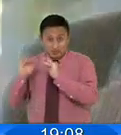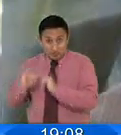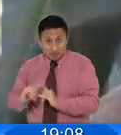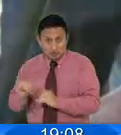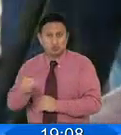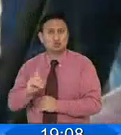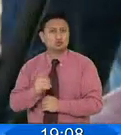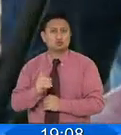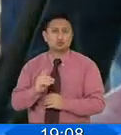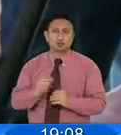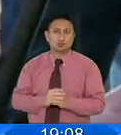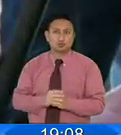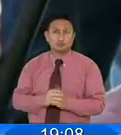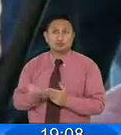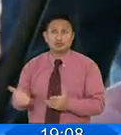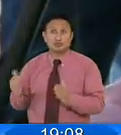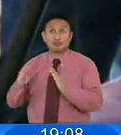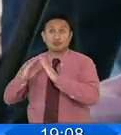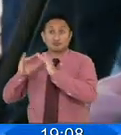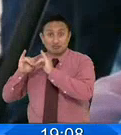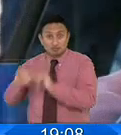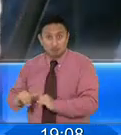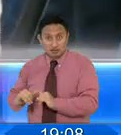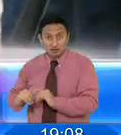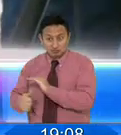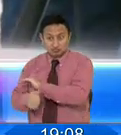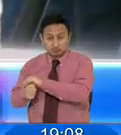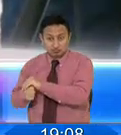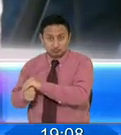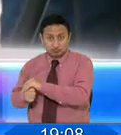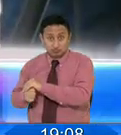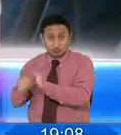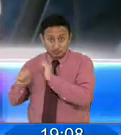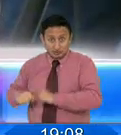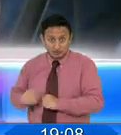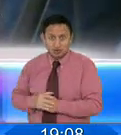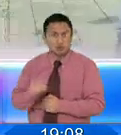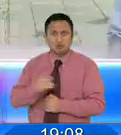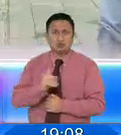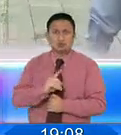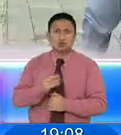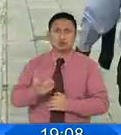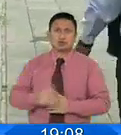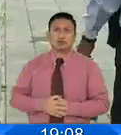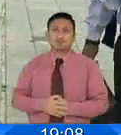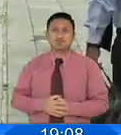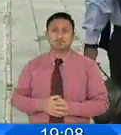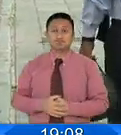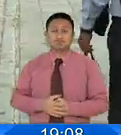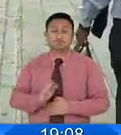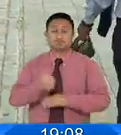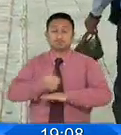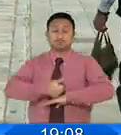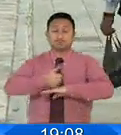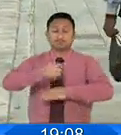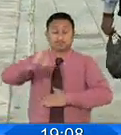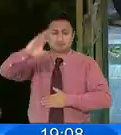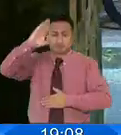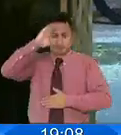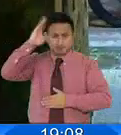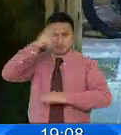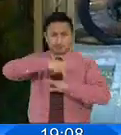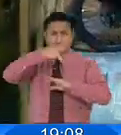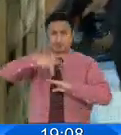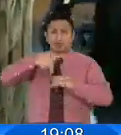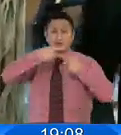estamos para una nueva cuarentena, no estamos para nuevamente encerrarnos. Según la Intendencia de Policía de Pichincha, desde marzo hasta la fecha